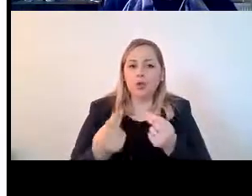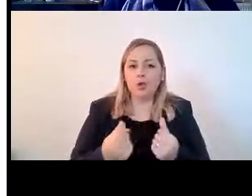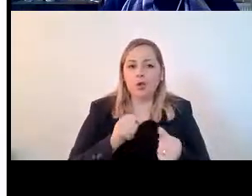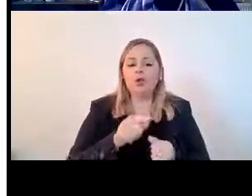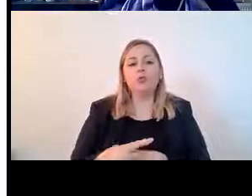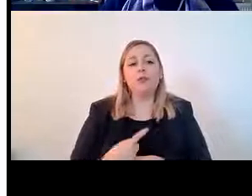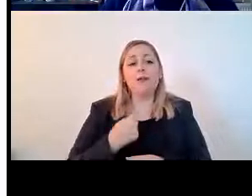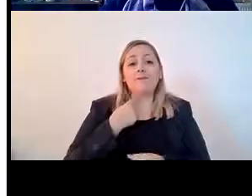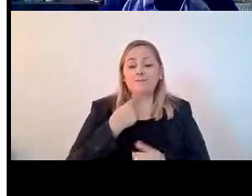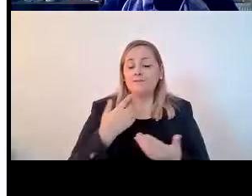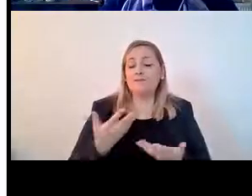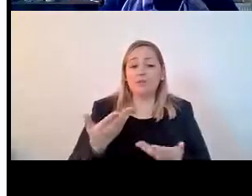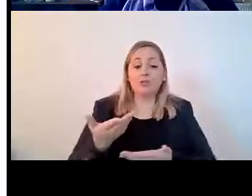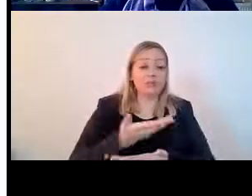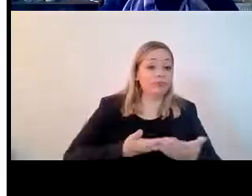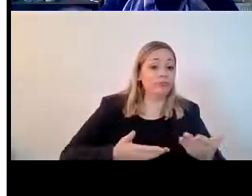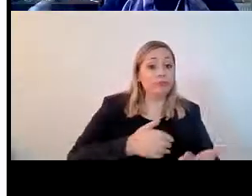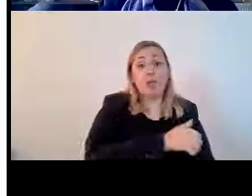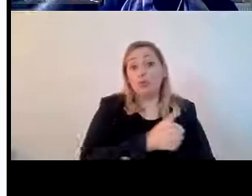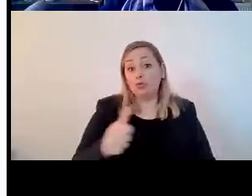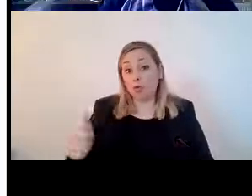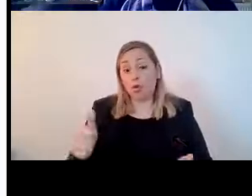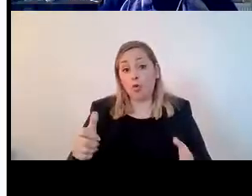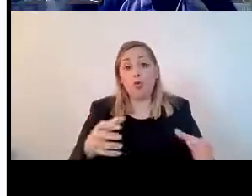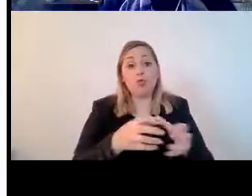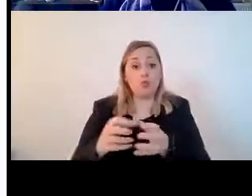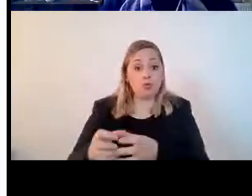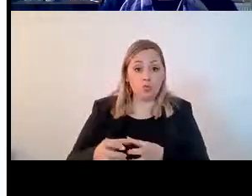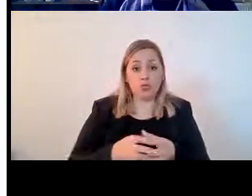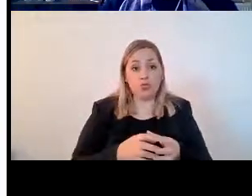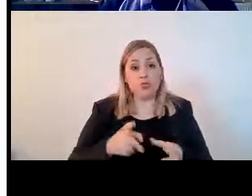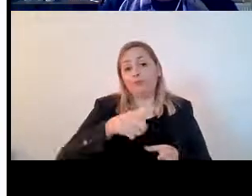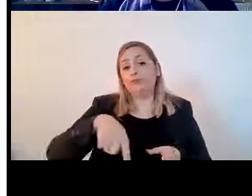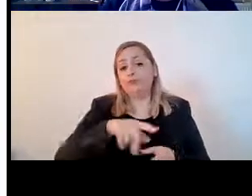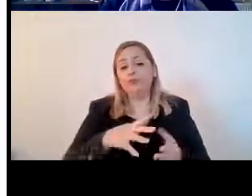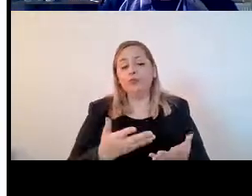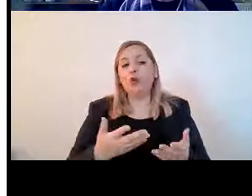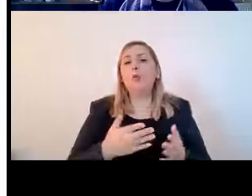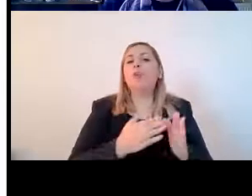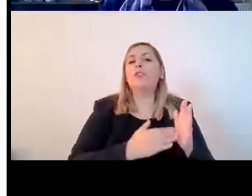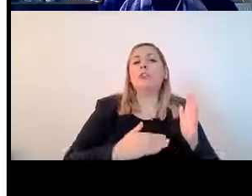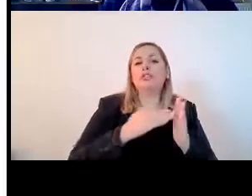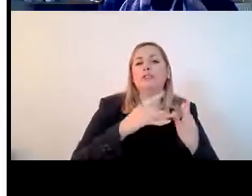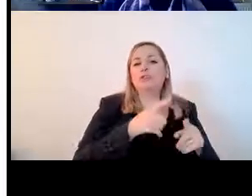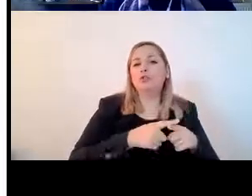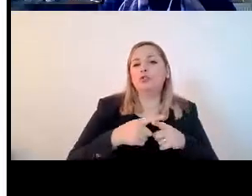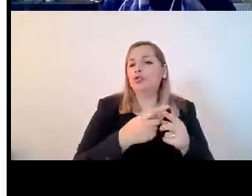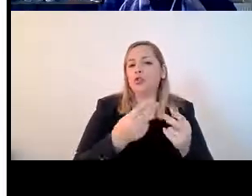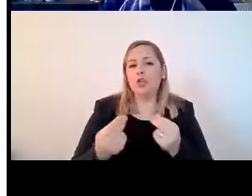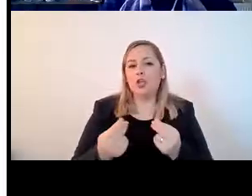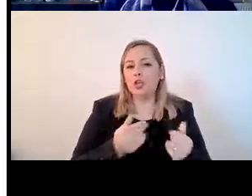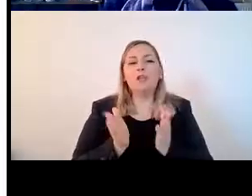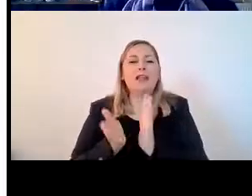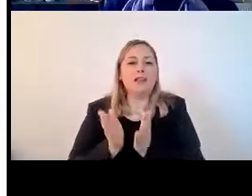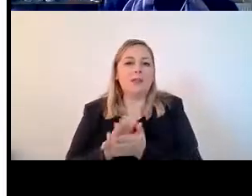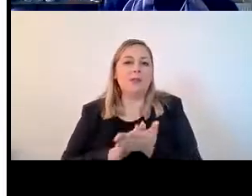afectó transversalmente todos estos nodos. Todo estaba en función de los niveles socioeconómicos, donde el tratamiento, por